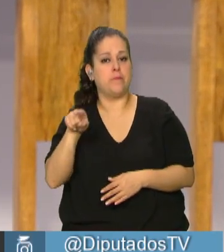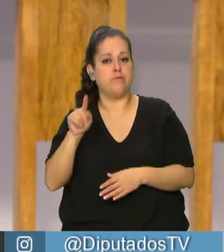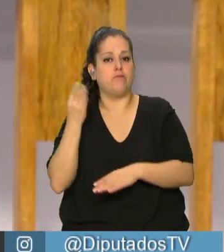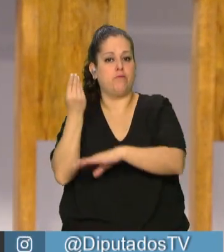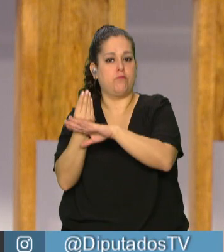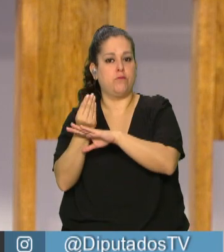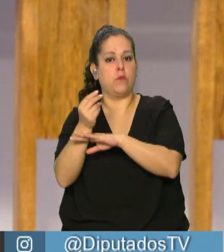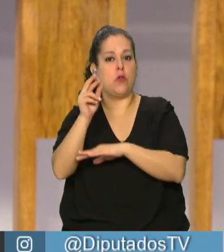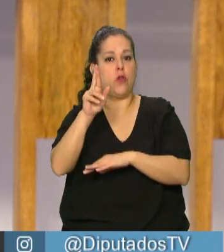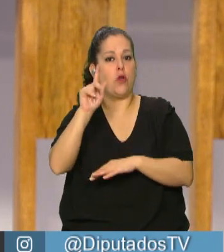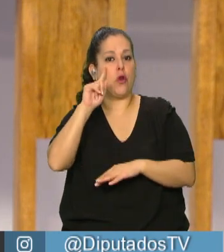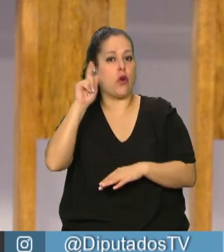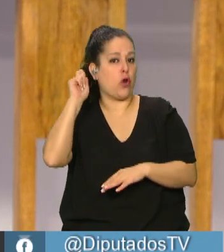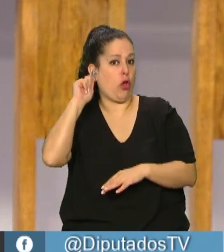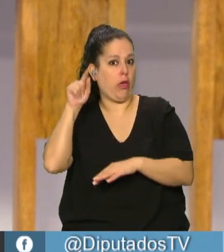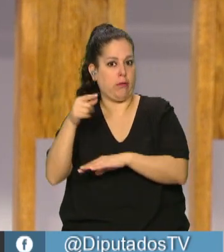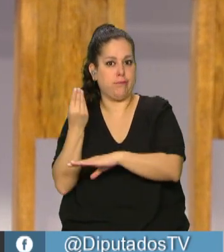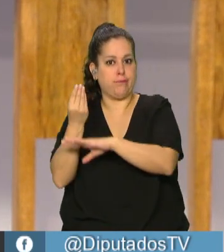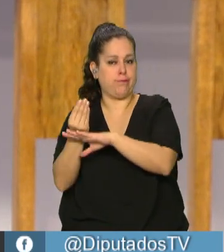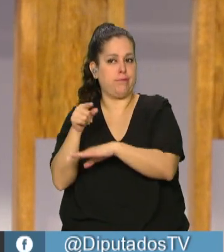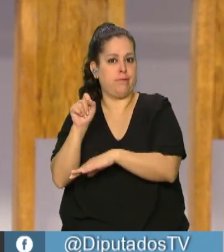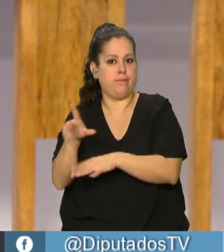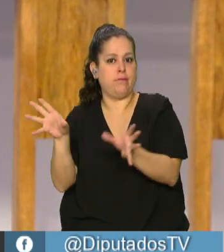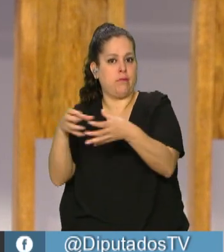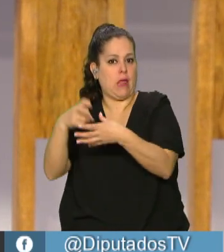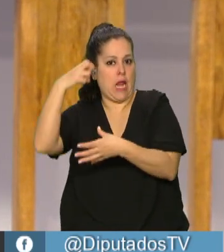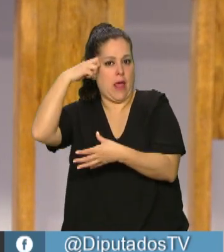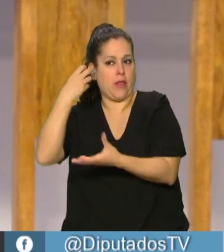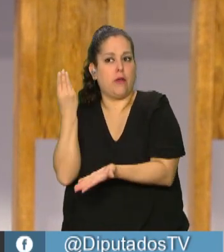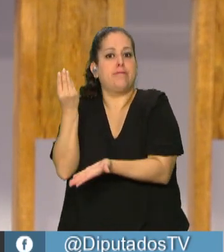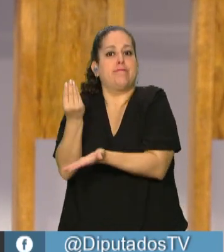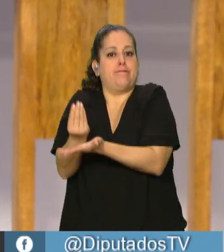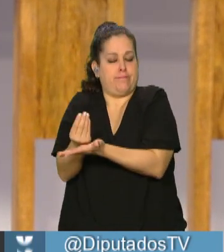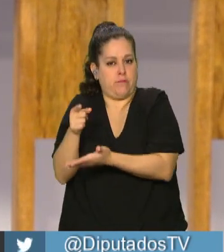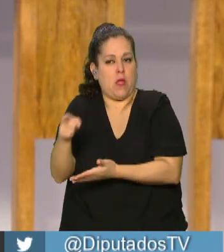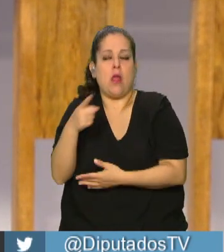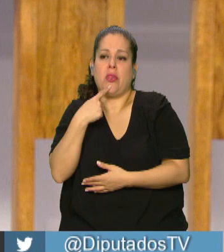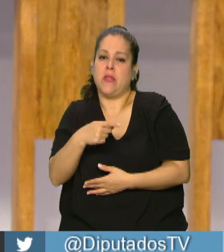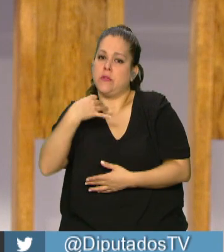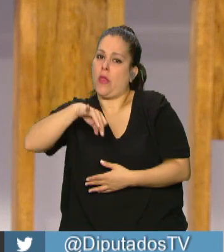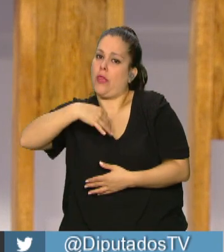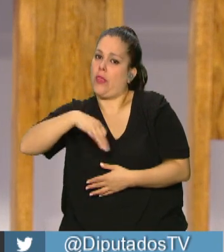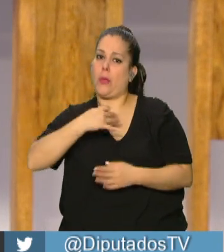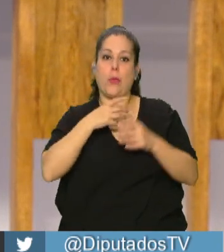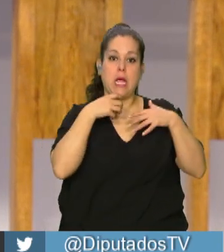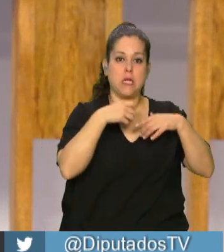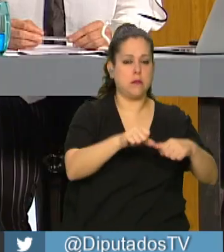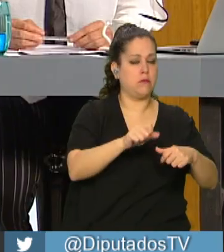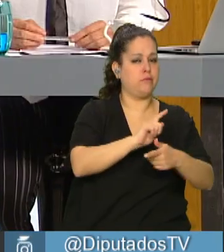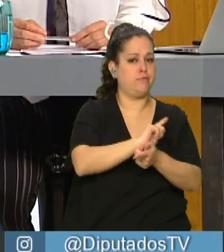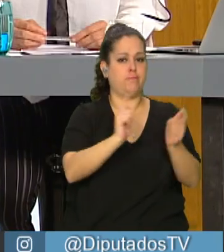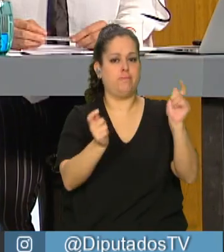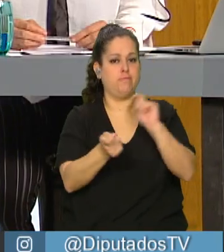Morroy, radical, no se le pasó por la cabeza que había que reemplazar a los secretarios,